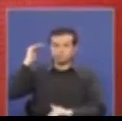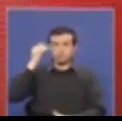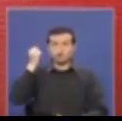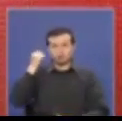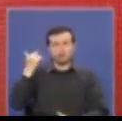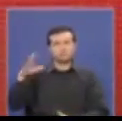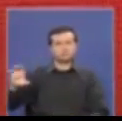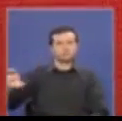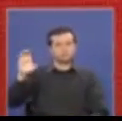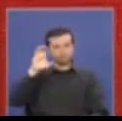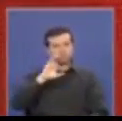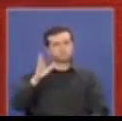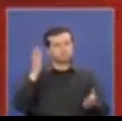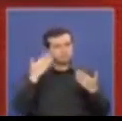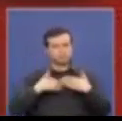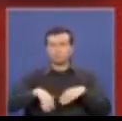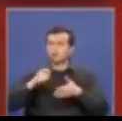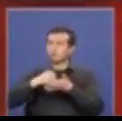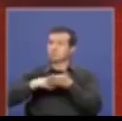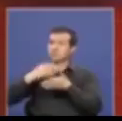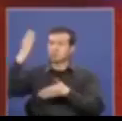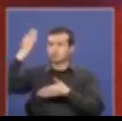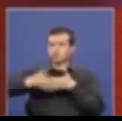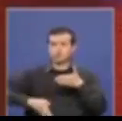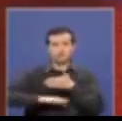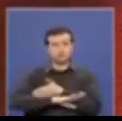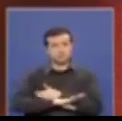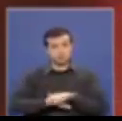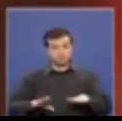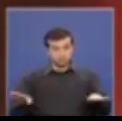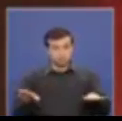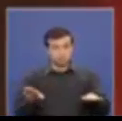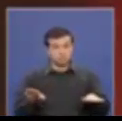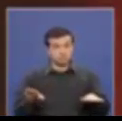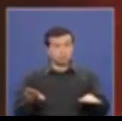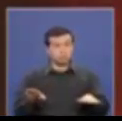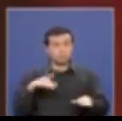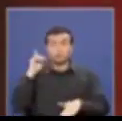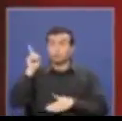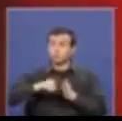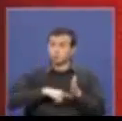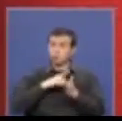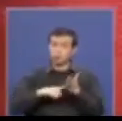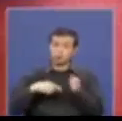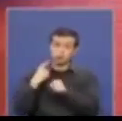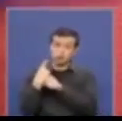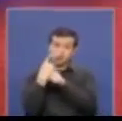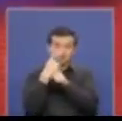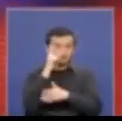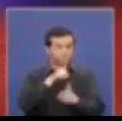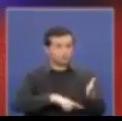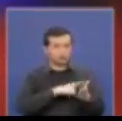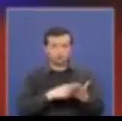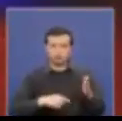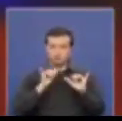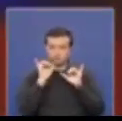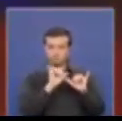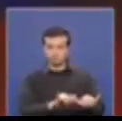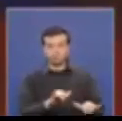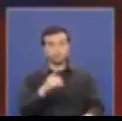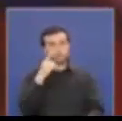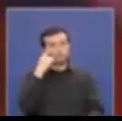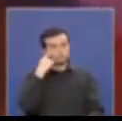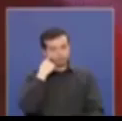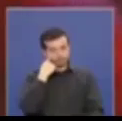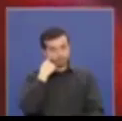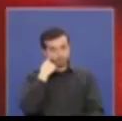se ha recuperado, se ha terminado el contrato con esta empresa y no se ha prohibido volar a esos helicópteros. Pero para que